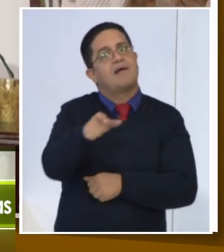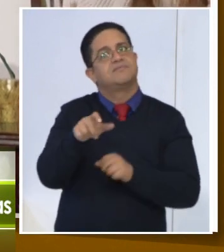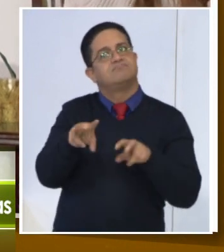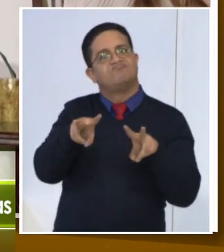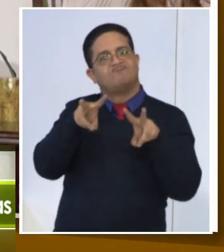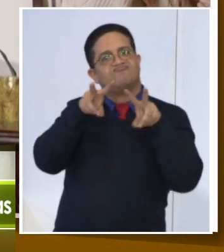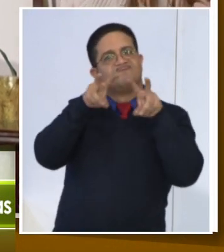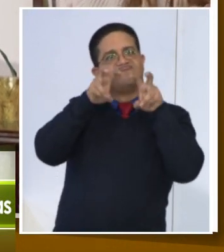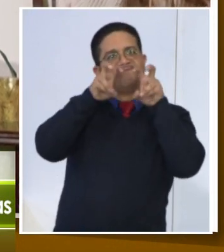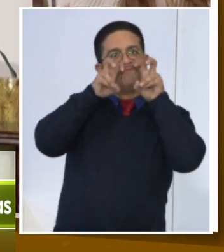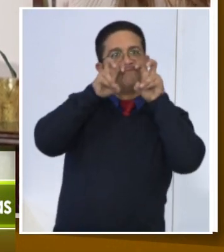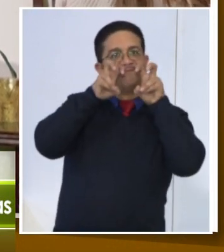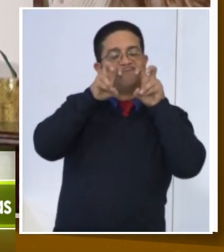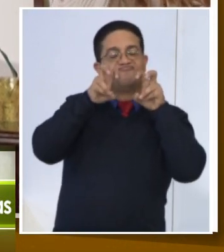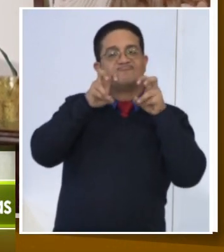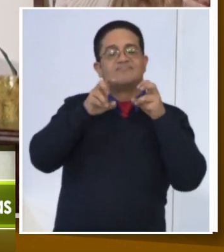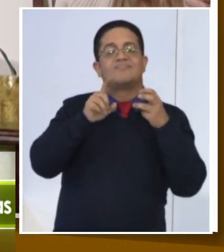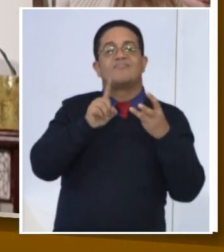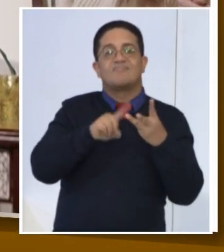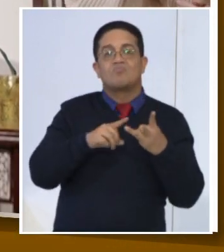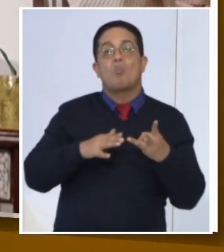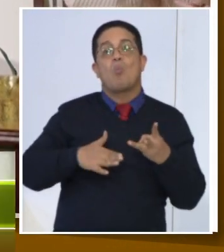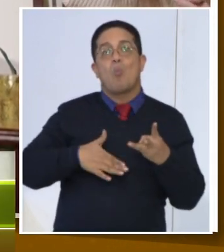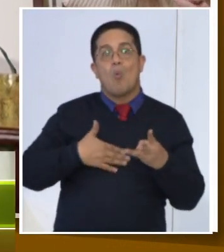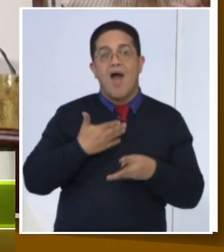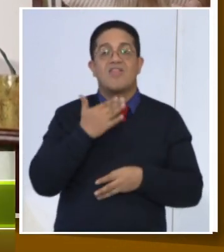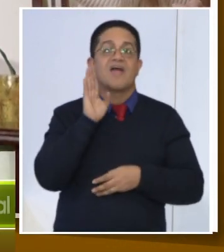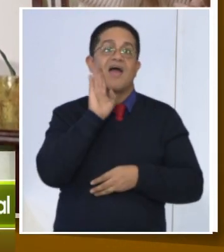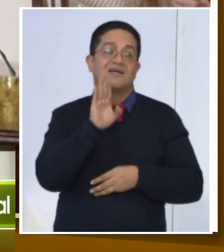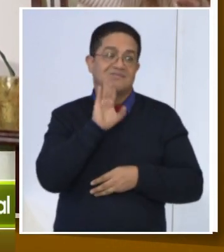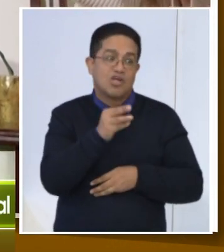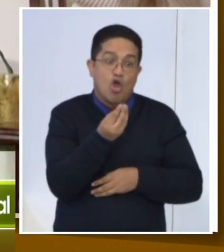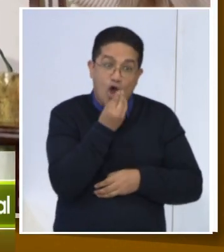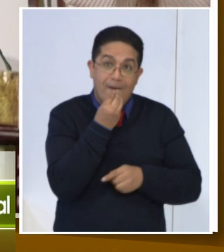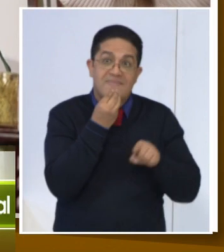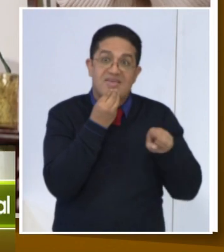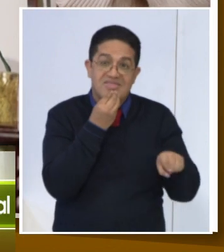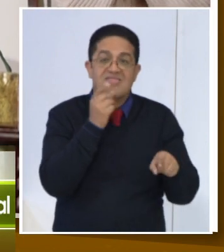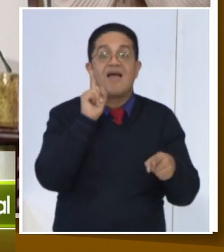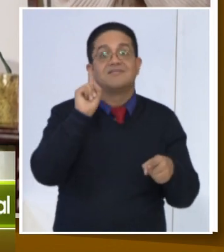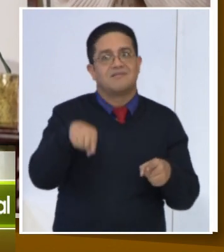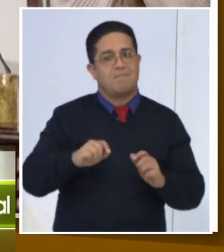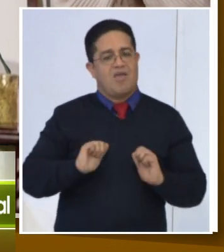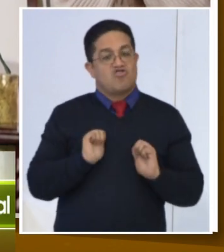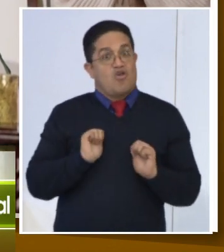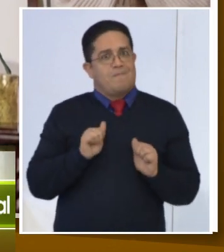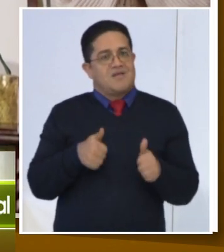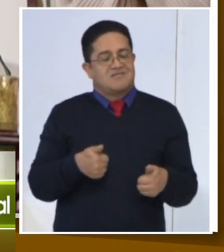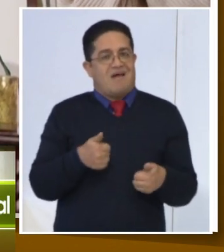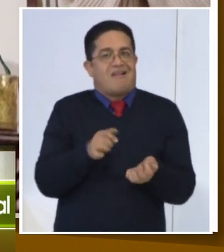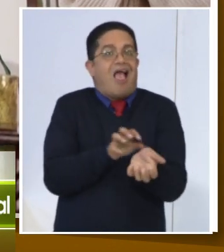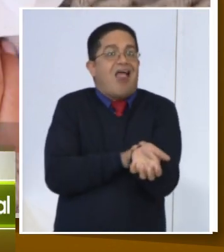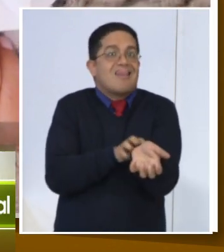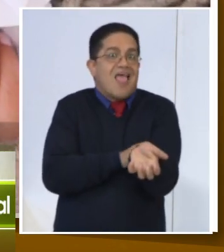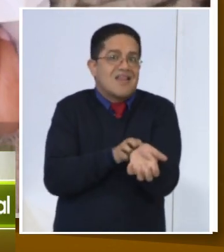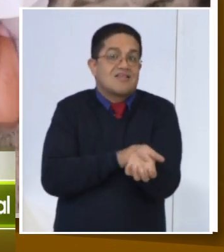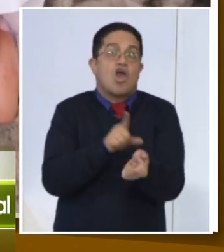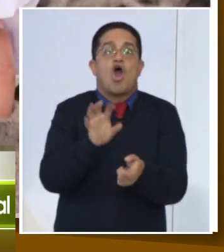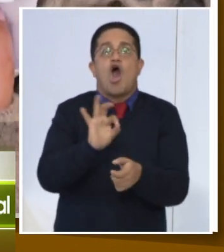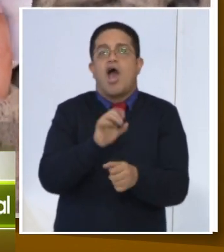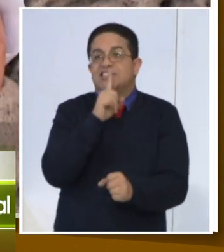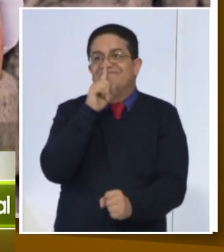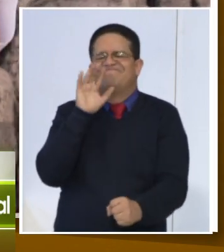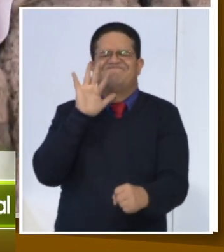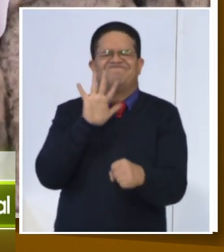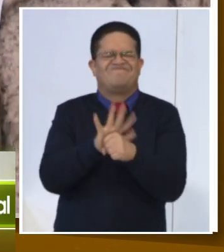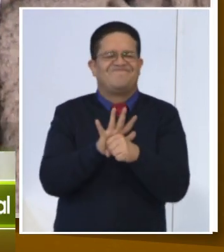inhalarlas, inclusive pueden contaminar los alimentos y desencadenar cuadros o crisis de alergia,